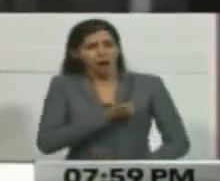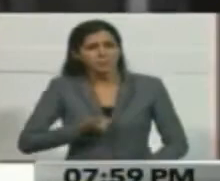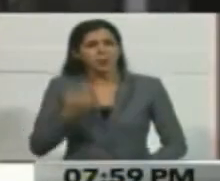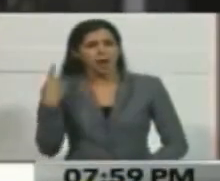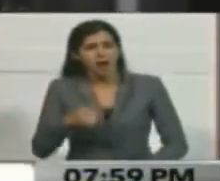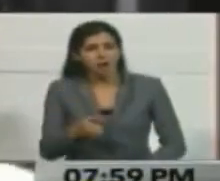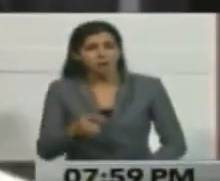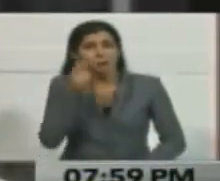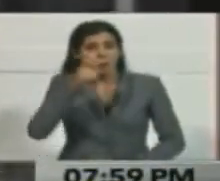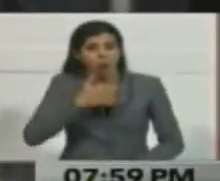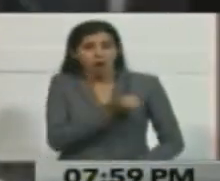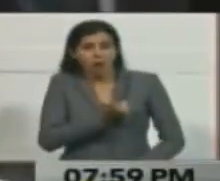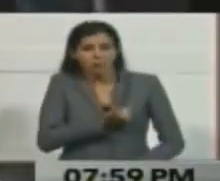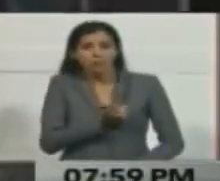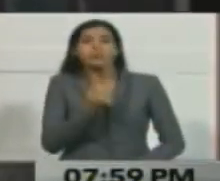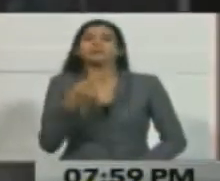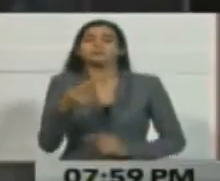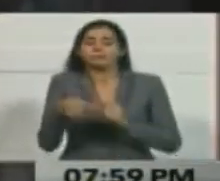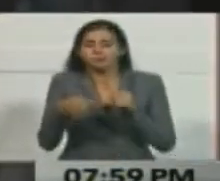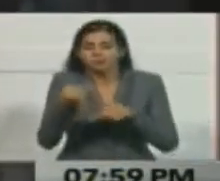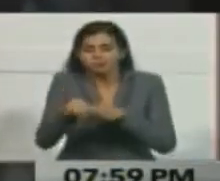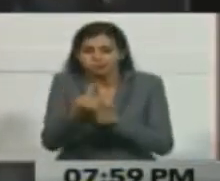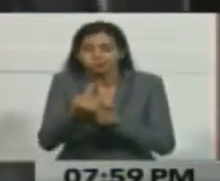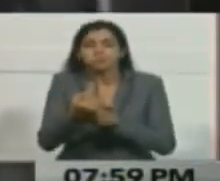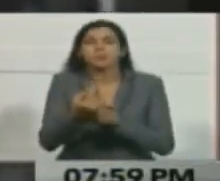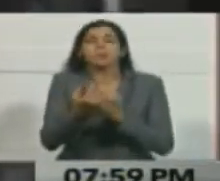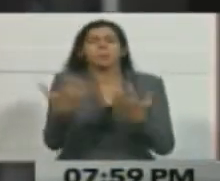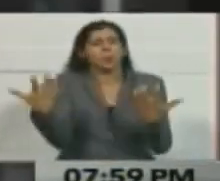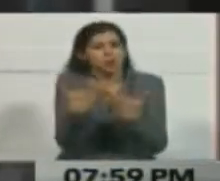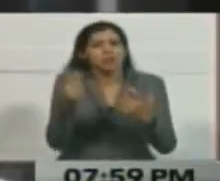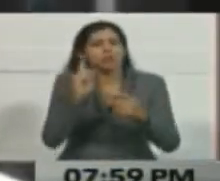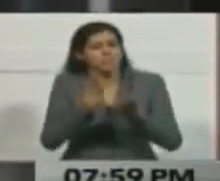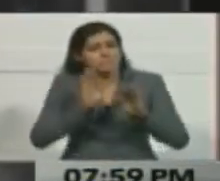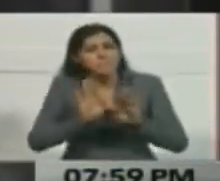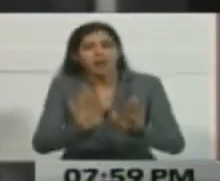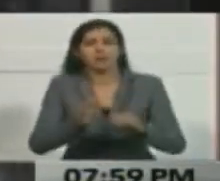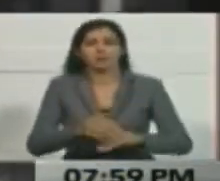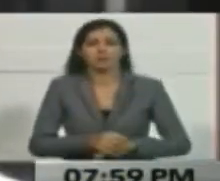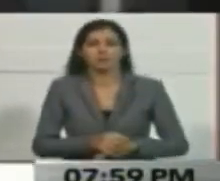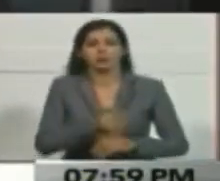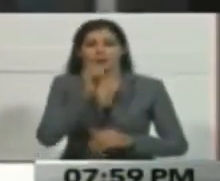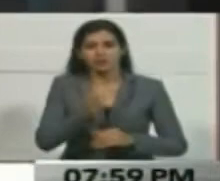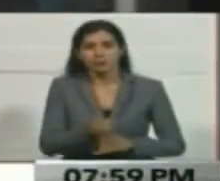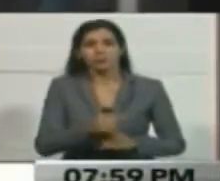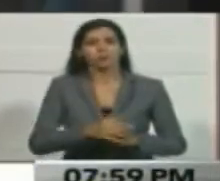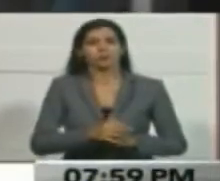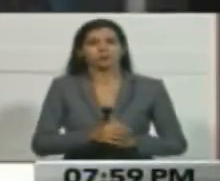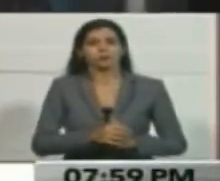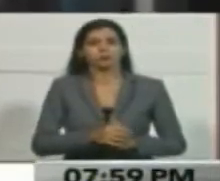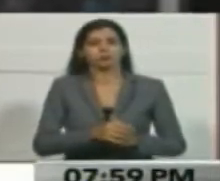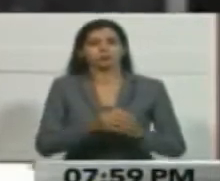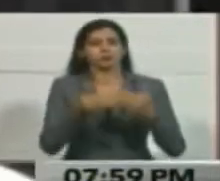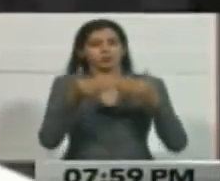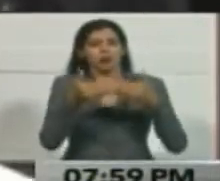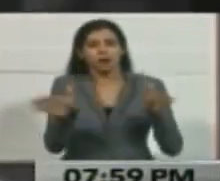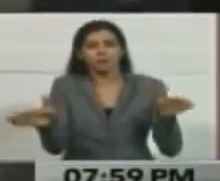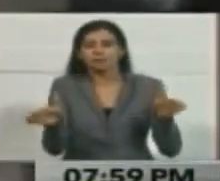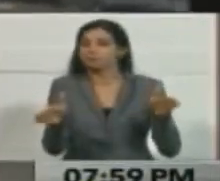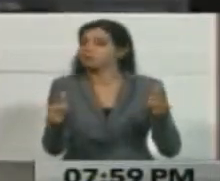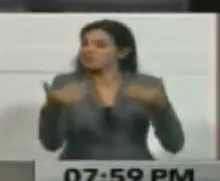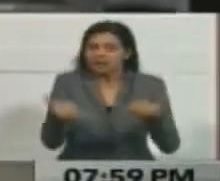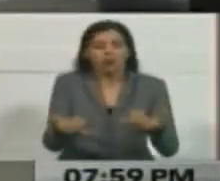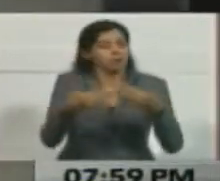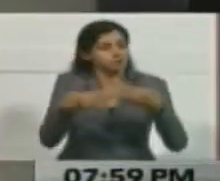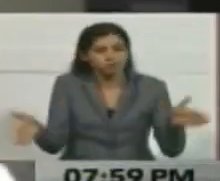Cuando hay hambre, hay violencia, y eso hay que detenerlo. Por eso hay que darle, abrir la olla de presión con